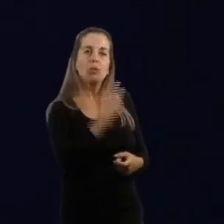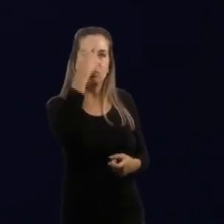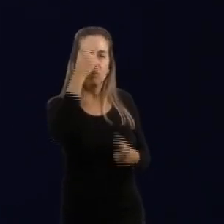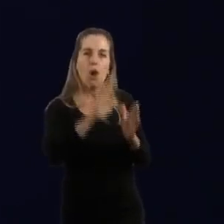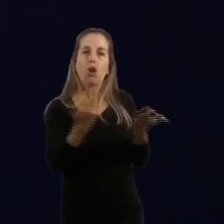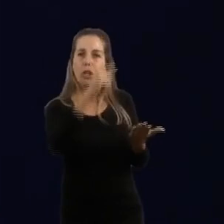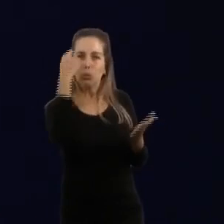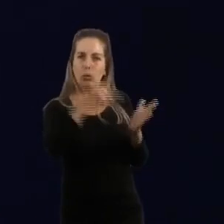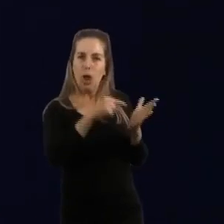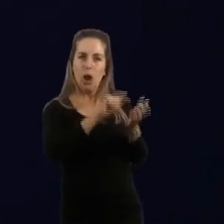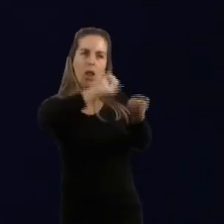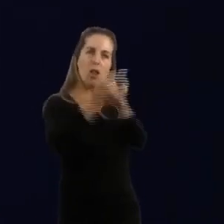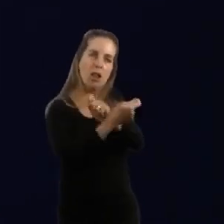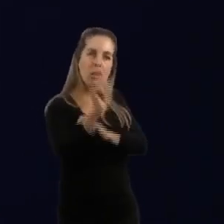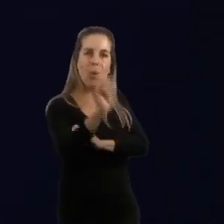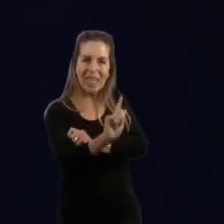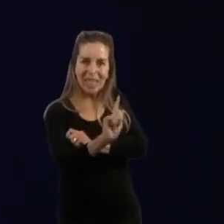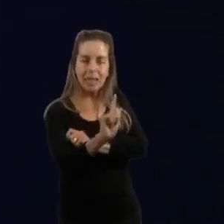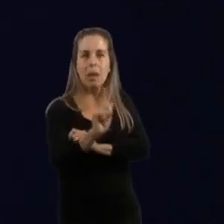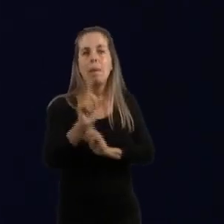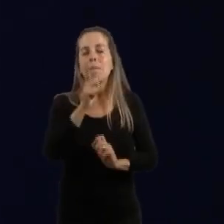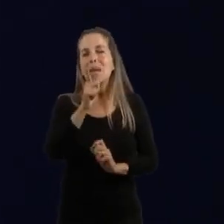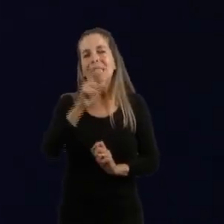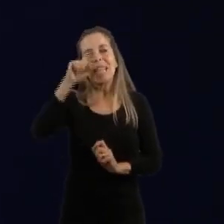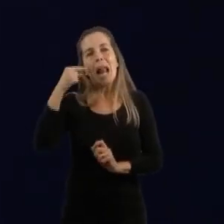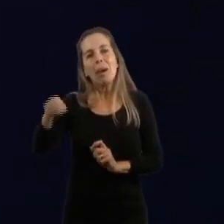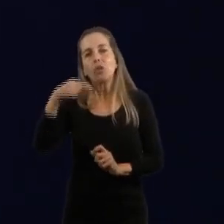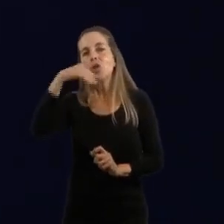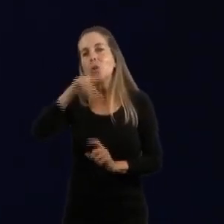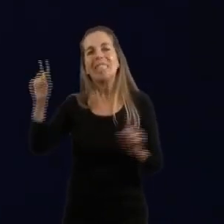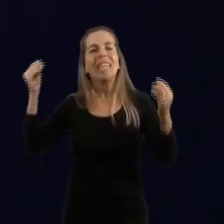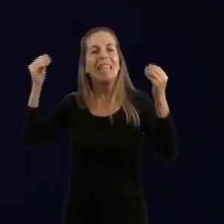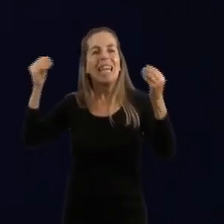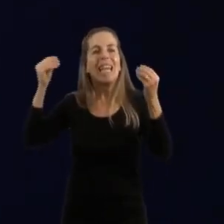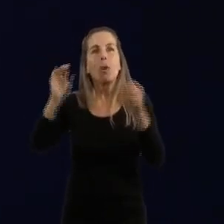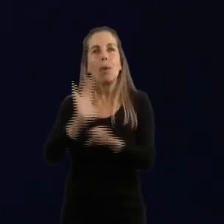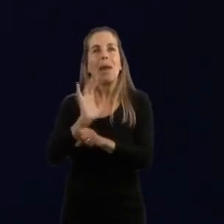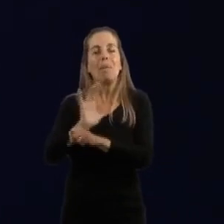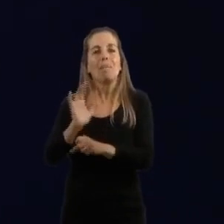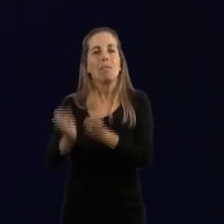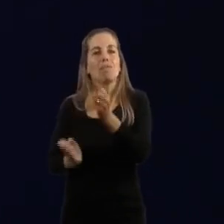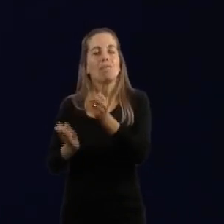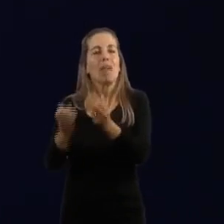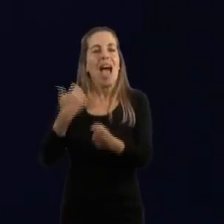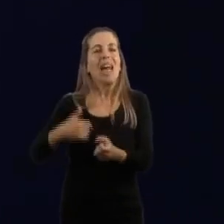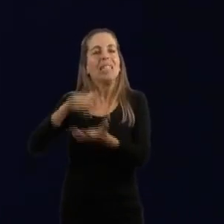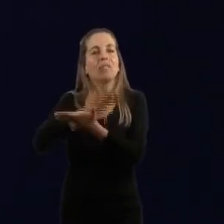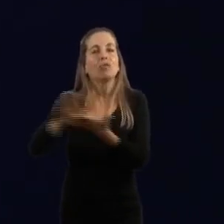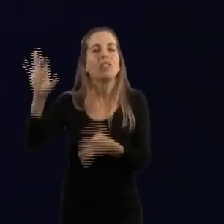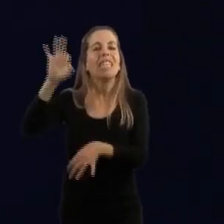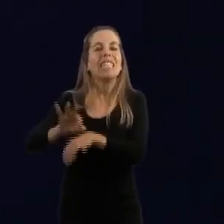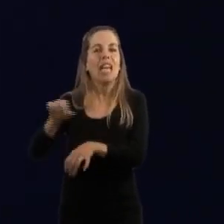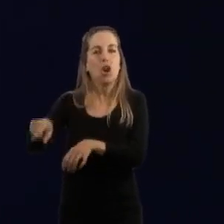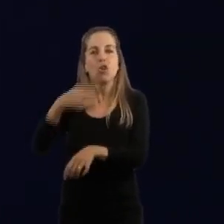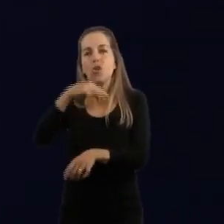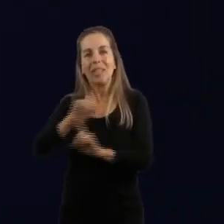no entendió qué es reconstruir la Argentina, qué es reconstruir las bases de la Argentina. Y la verdad es que causa mucha pena porque